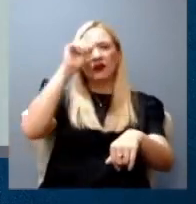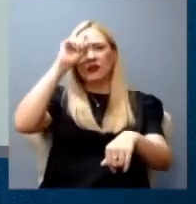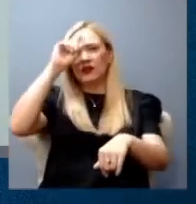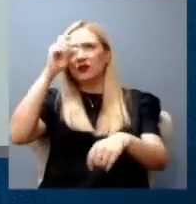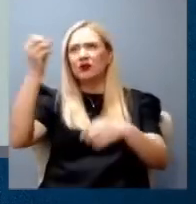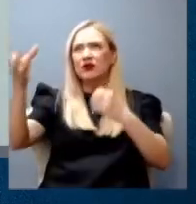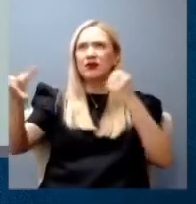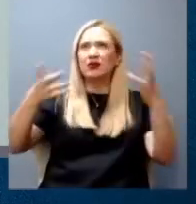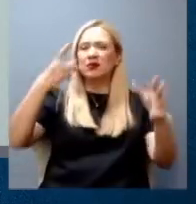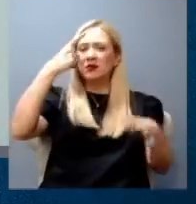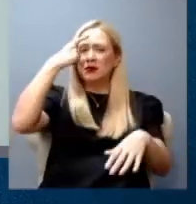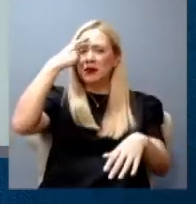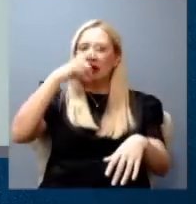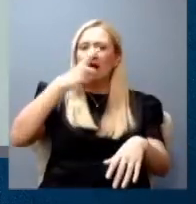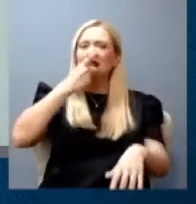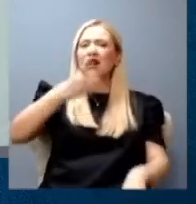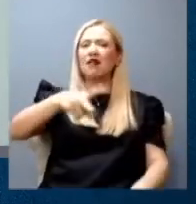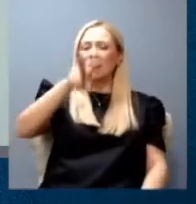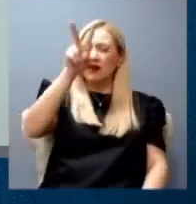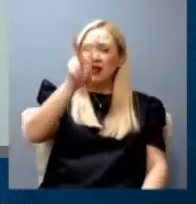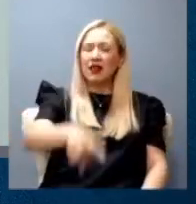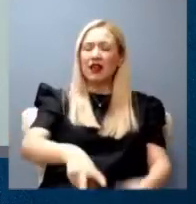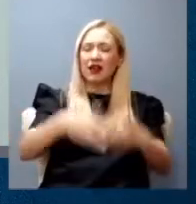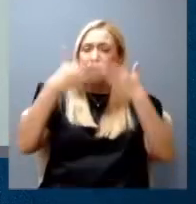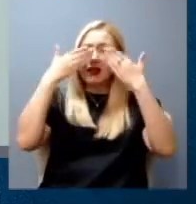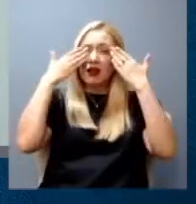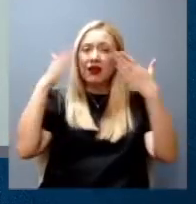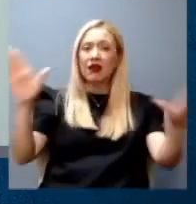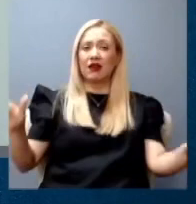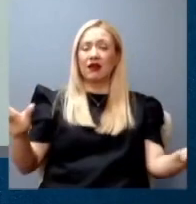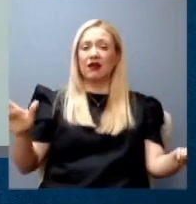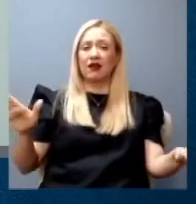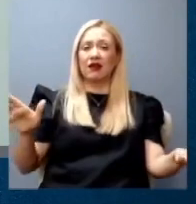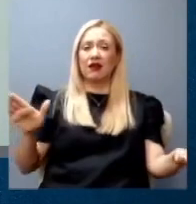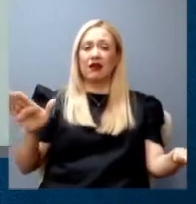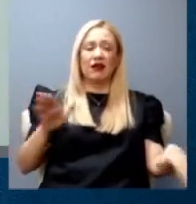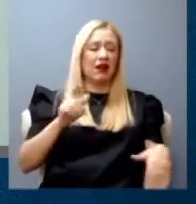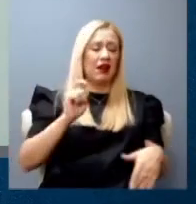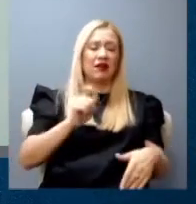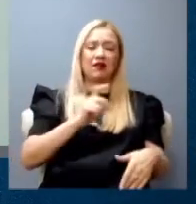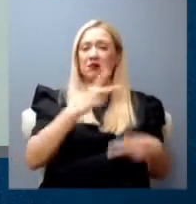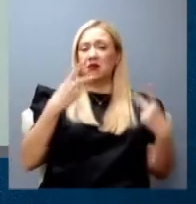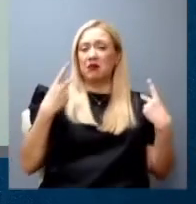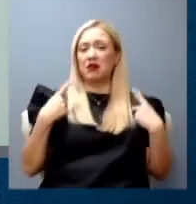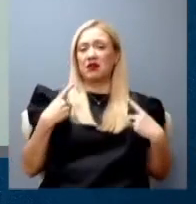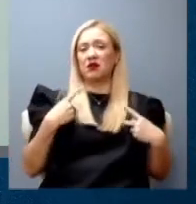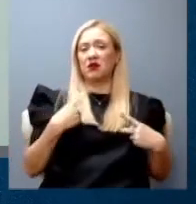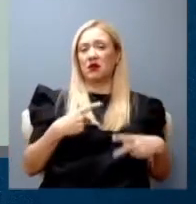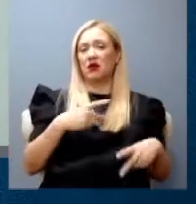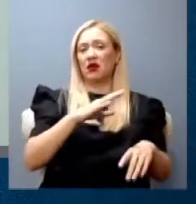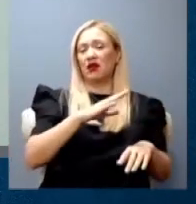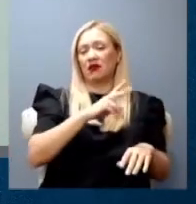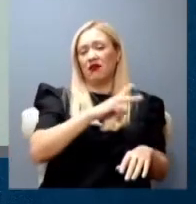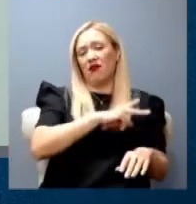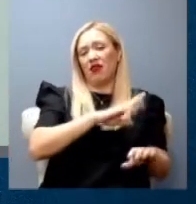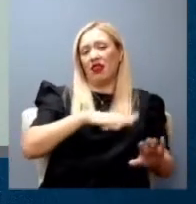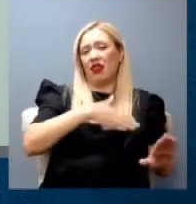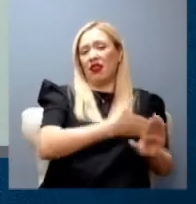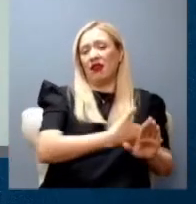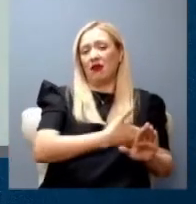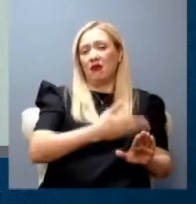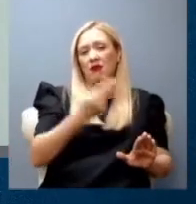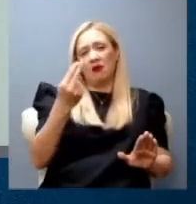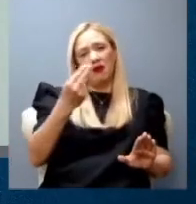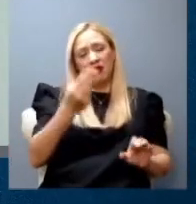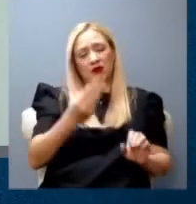de medidas para la verdad y sobre todo para el fortalecimiento de los estados. A veces se piensa, quizá